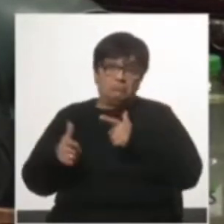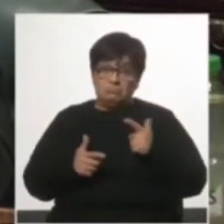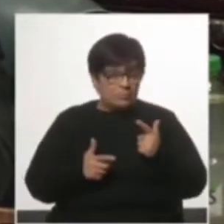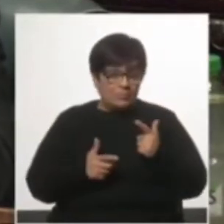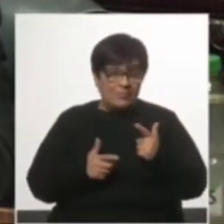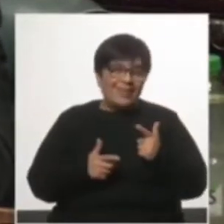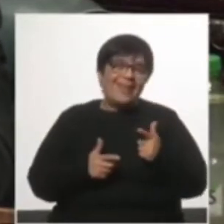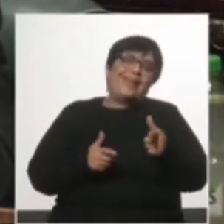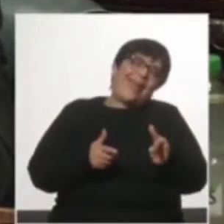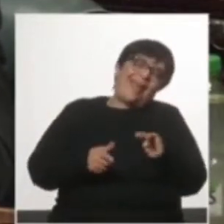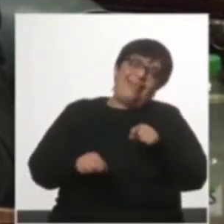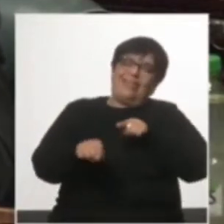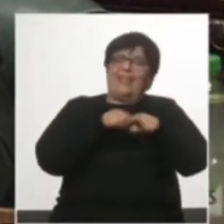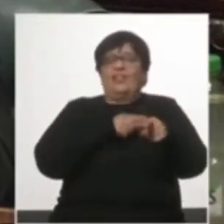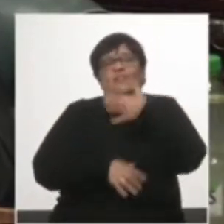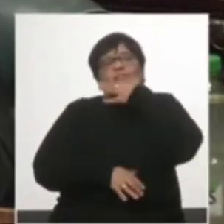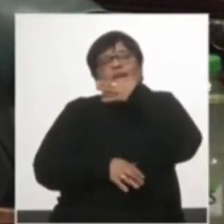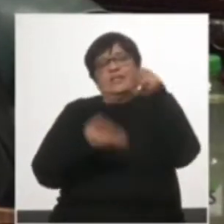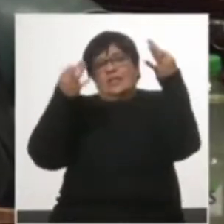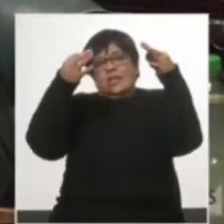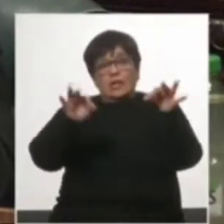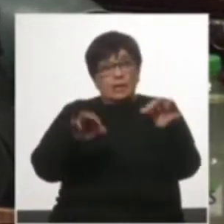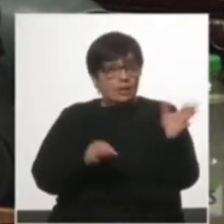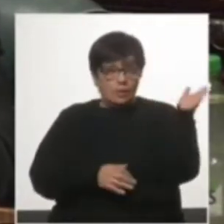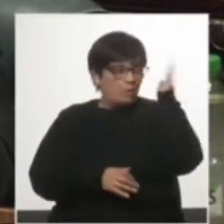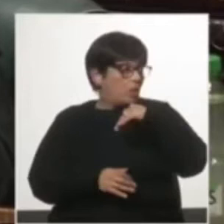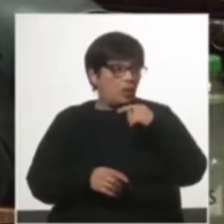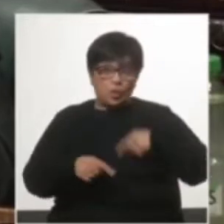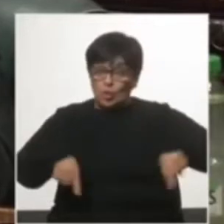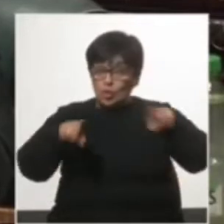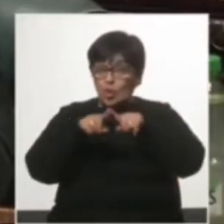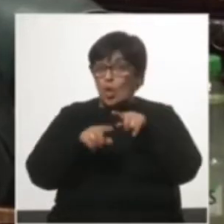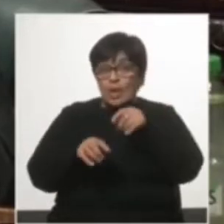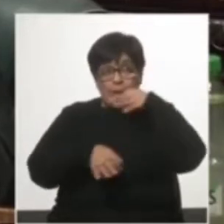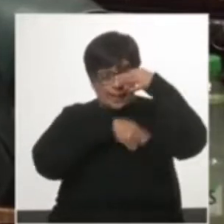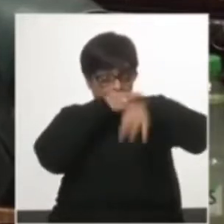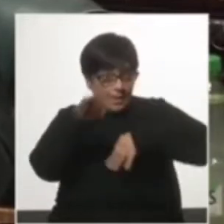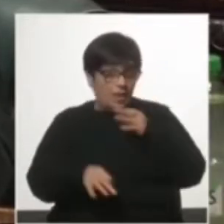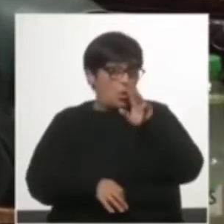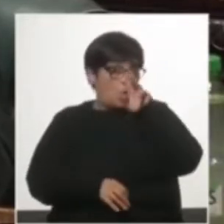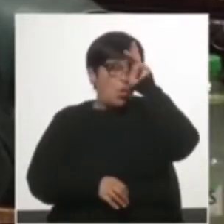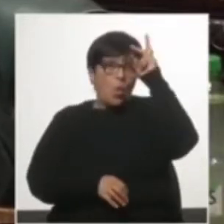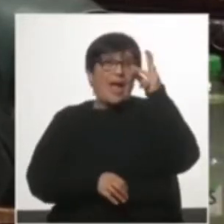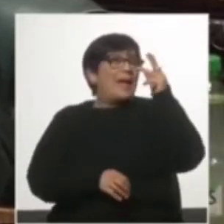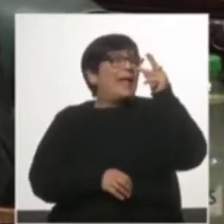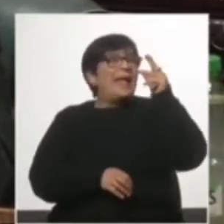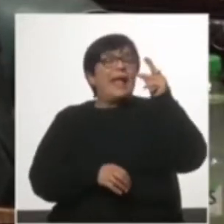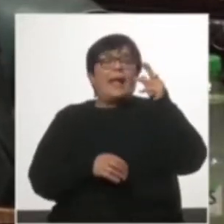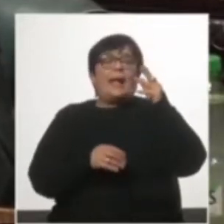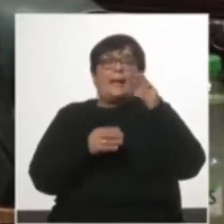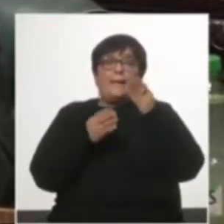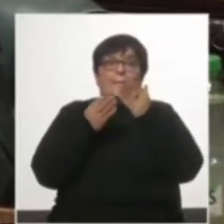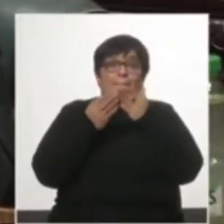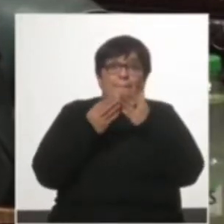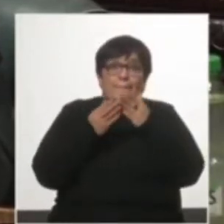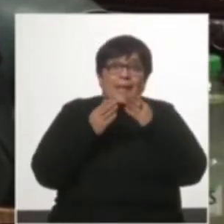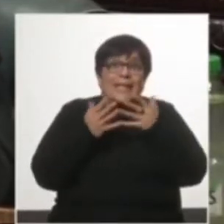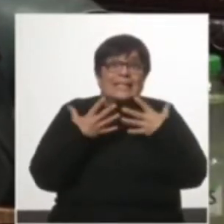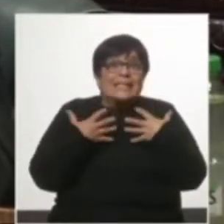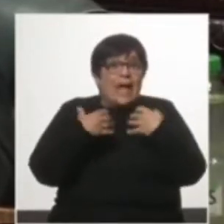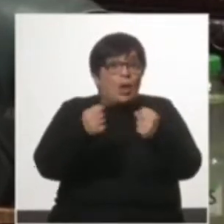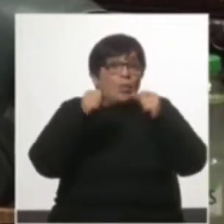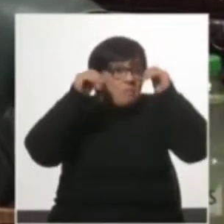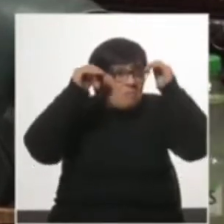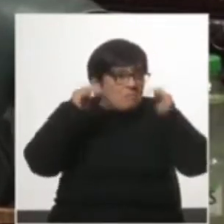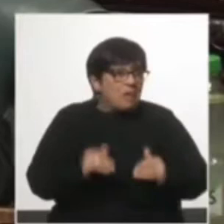tan automático, no podríamos explicarnos que Uruguay, a pesar de ser el que menos abrió la perilla sanitaria,